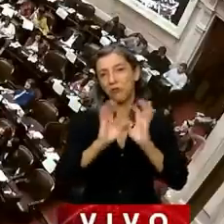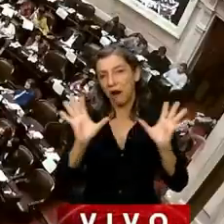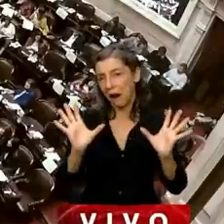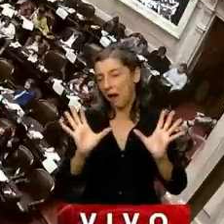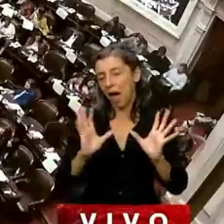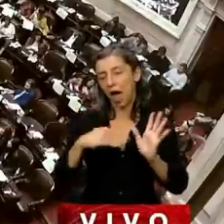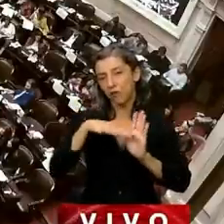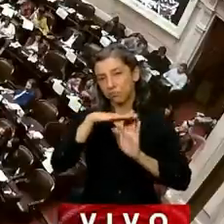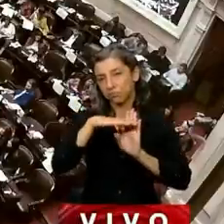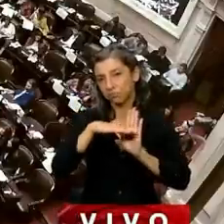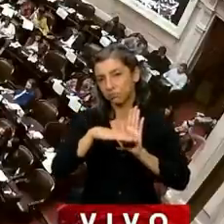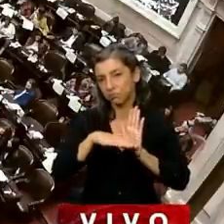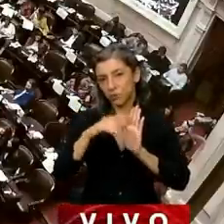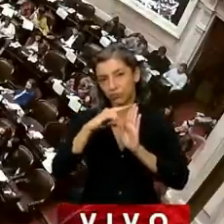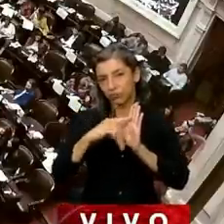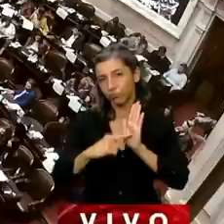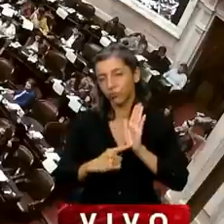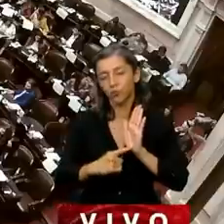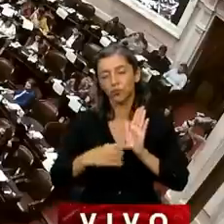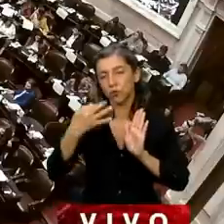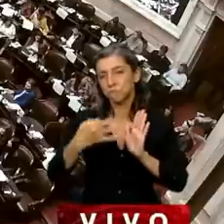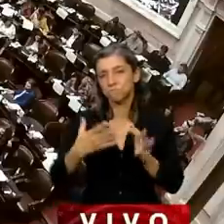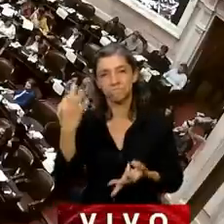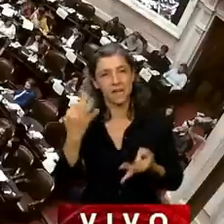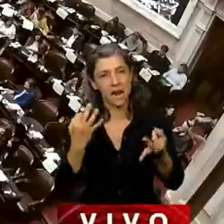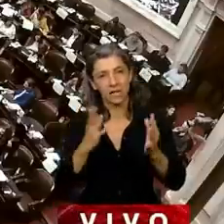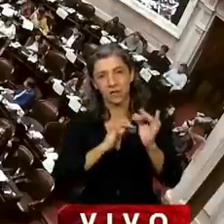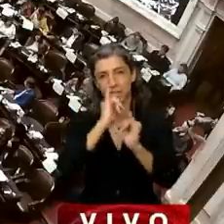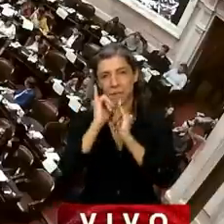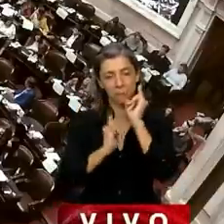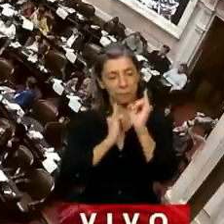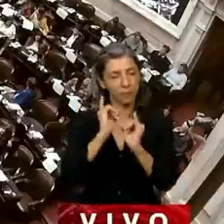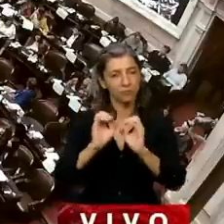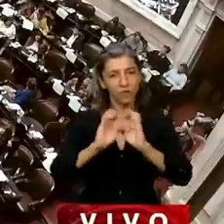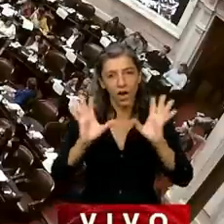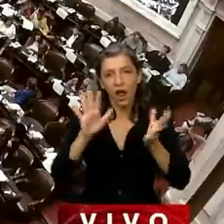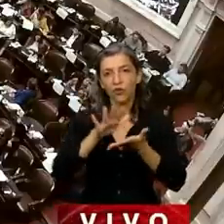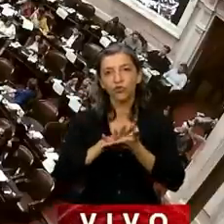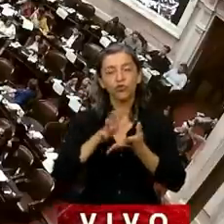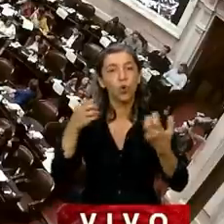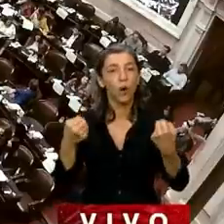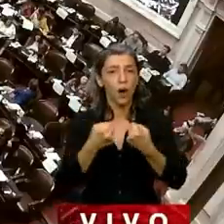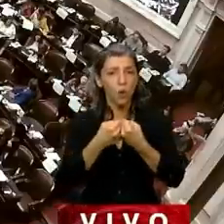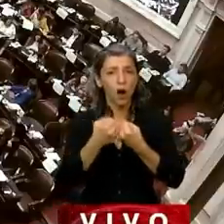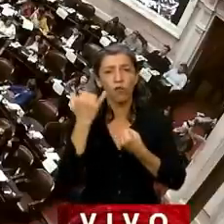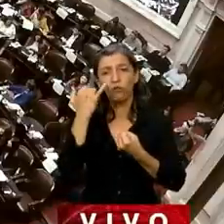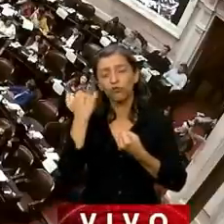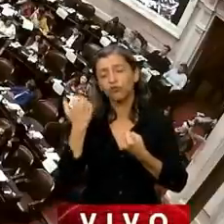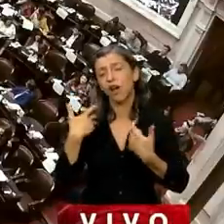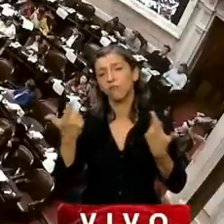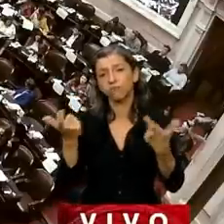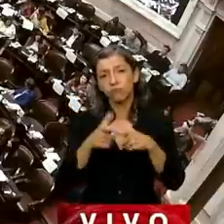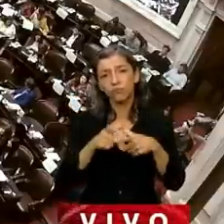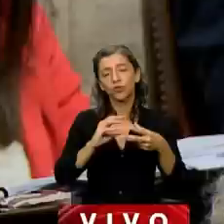hecho un pormenorizado análisis de lo que es este acuerdo que por unanimidad la Comisión